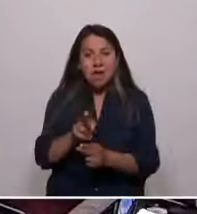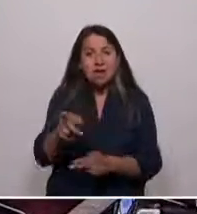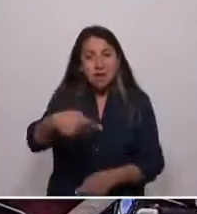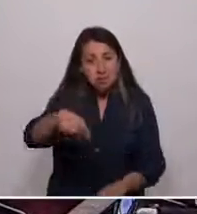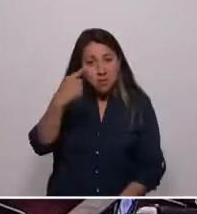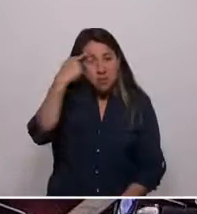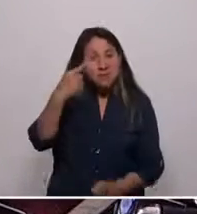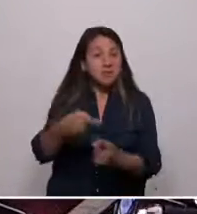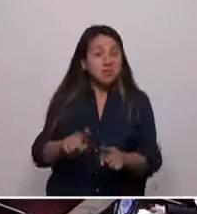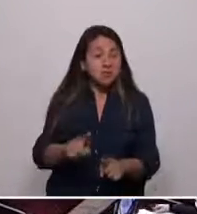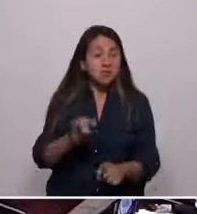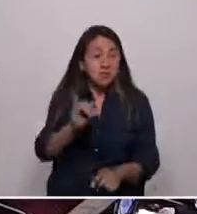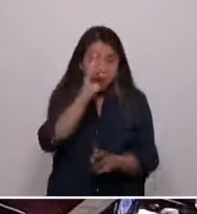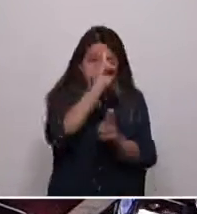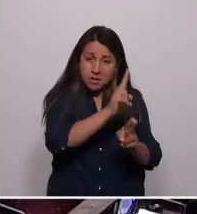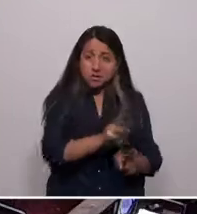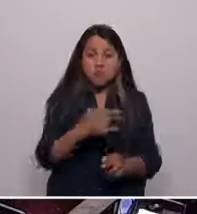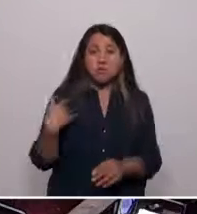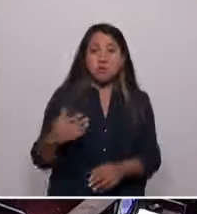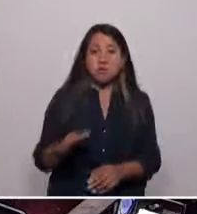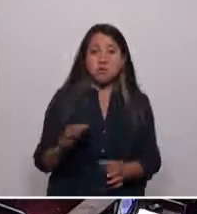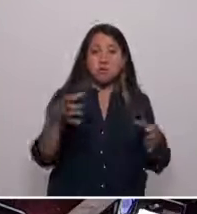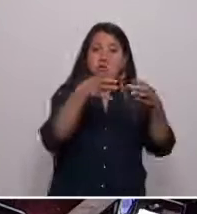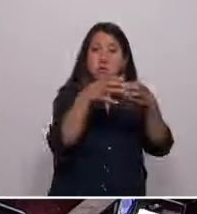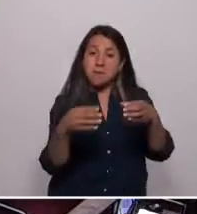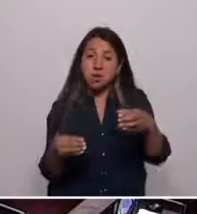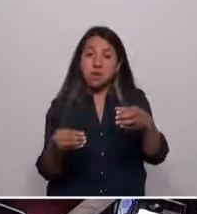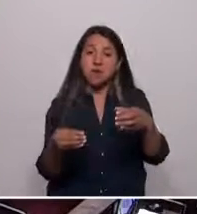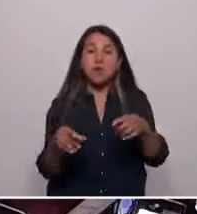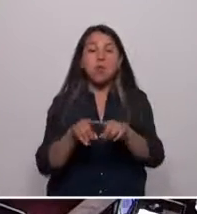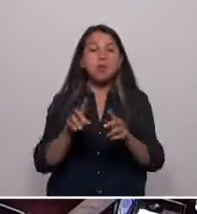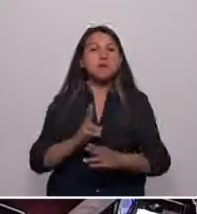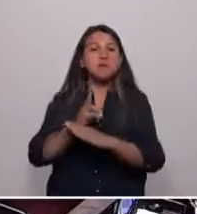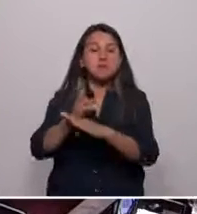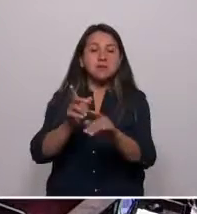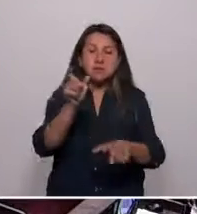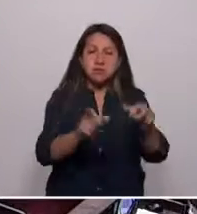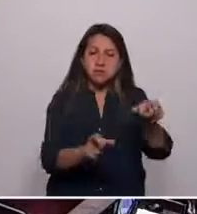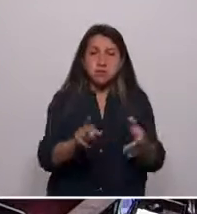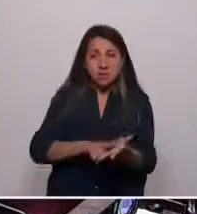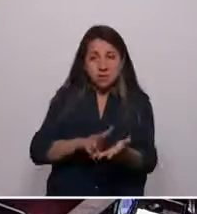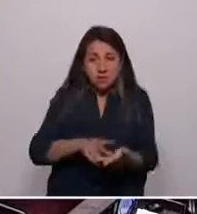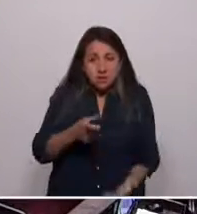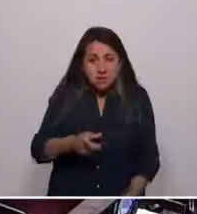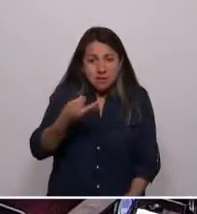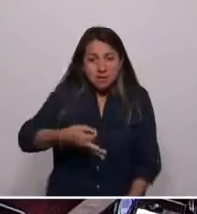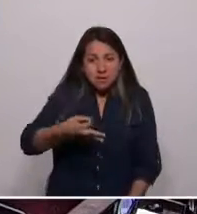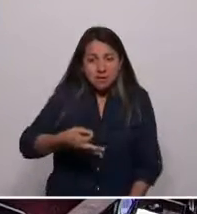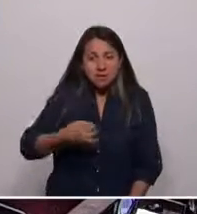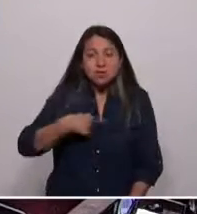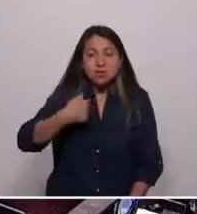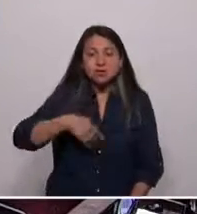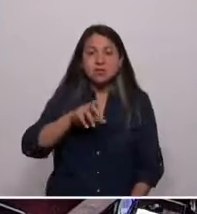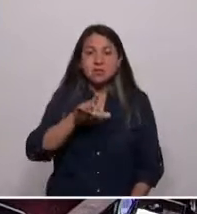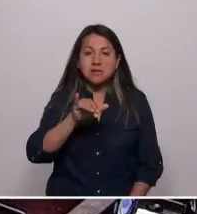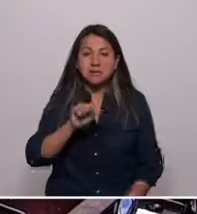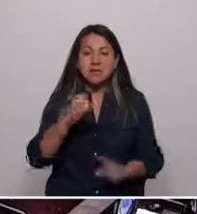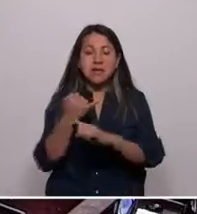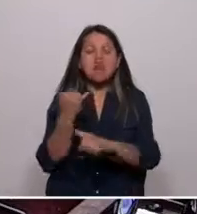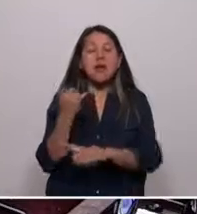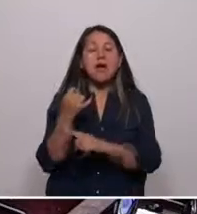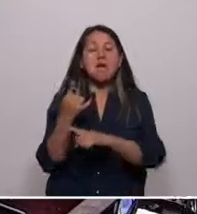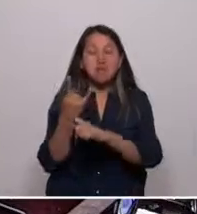piensan distinto, que aunque minoría, representamos a personas reales. Soy Cecilia Ubilla, una abogada